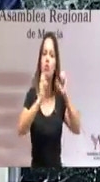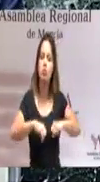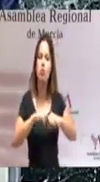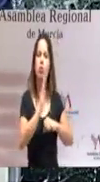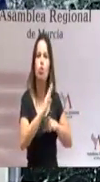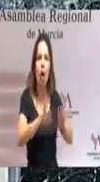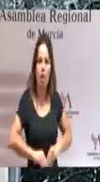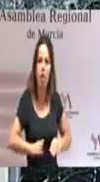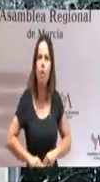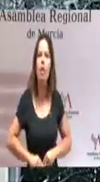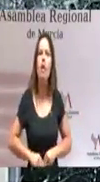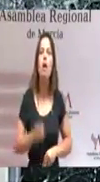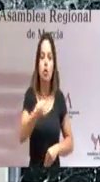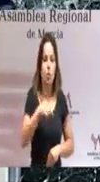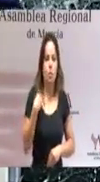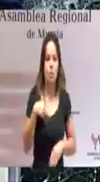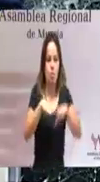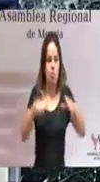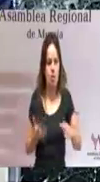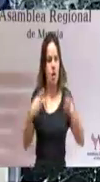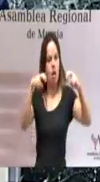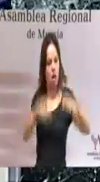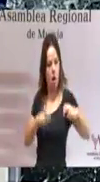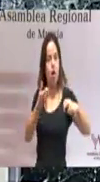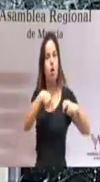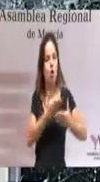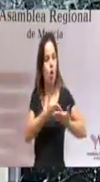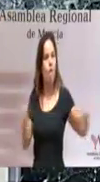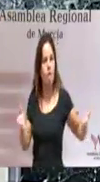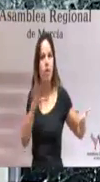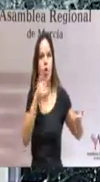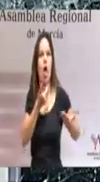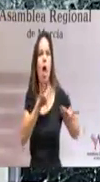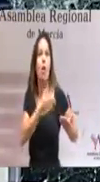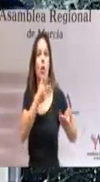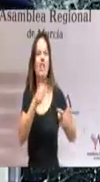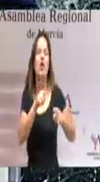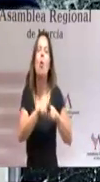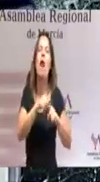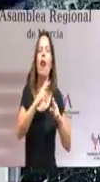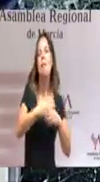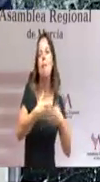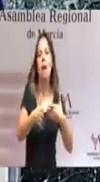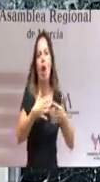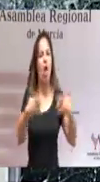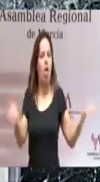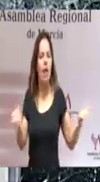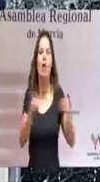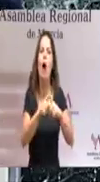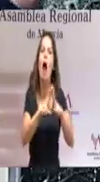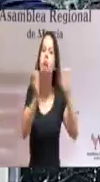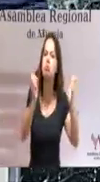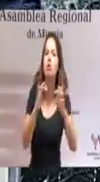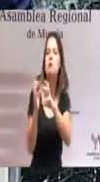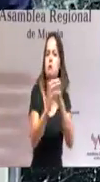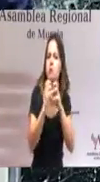aceptado sus acuerdos. Y le hemos puesto encima de la mesa, le hemos tendido la mano, porque ya va esto de manos tendidas. y va de consenso,